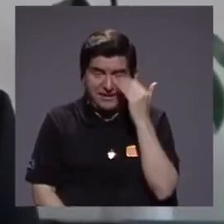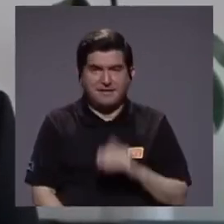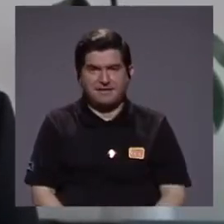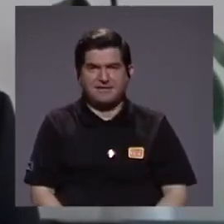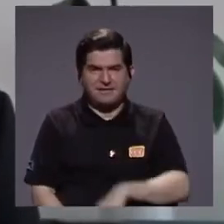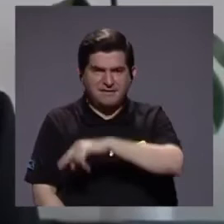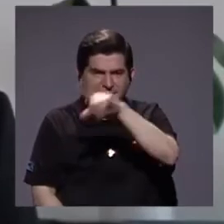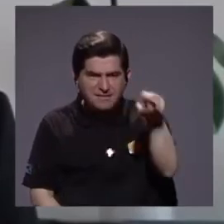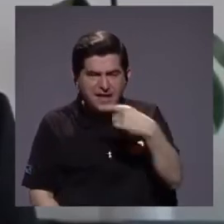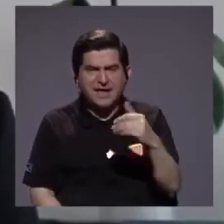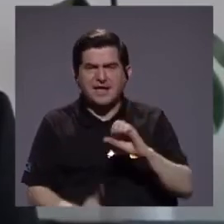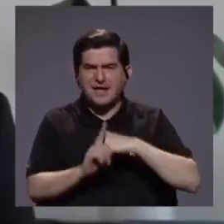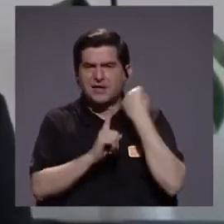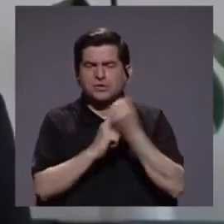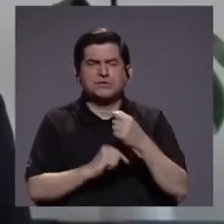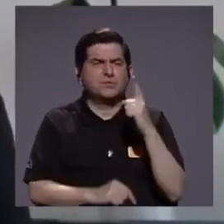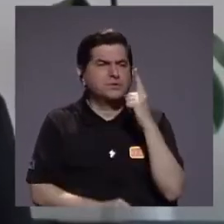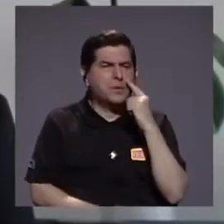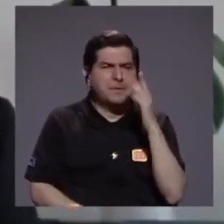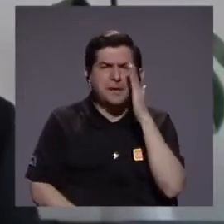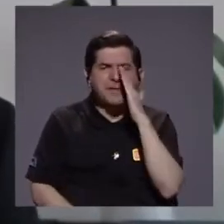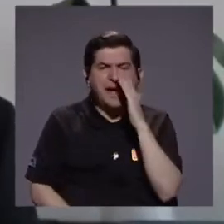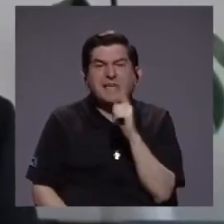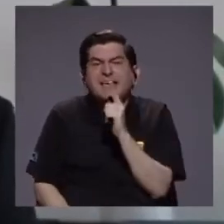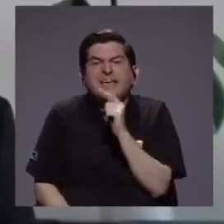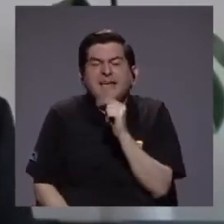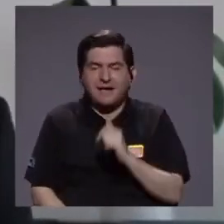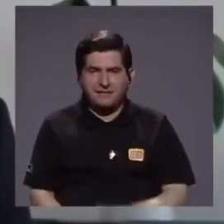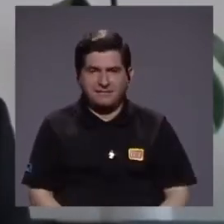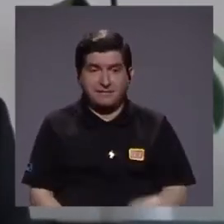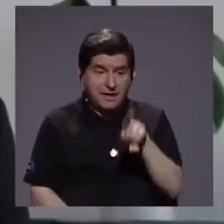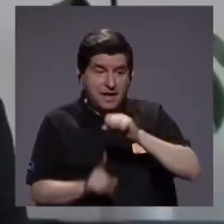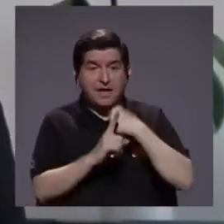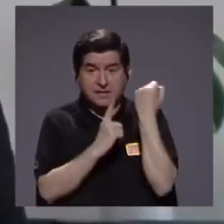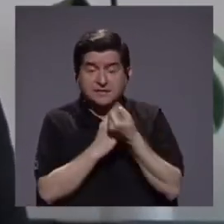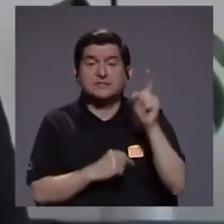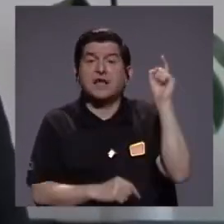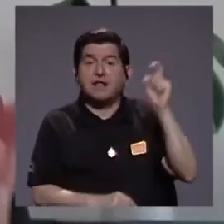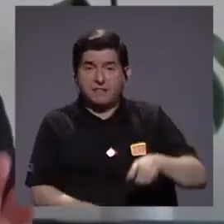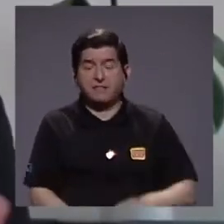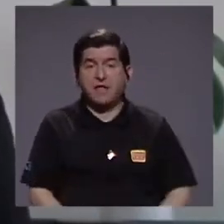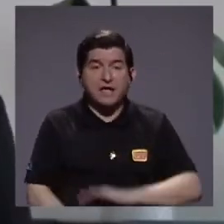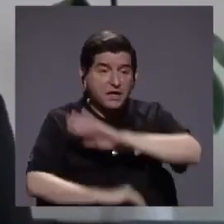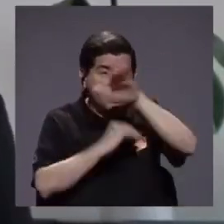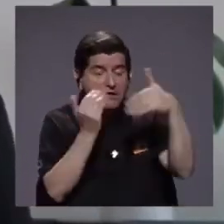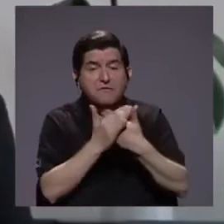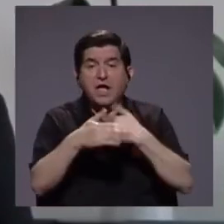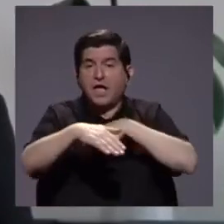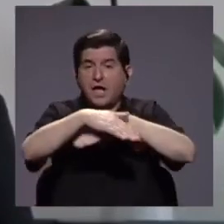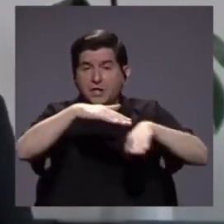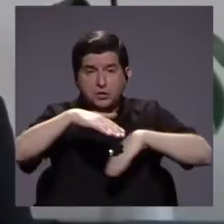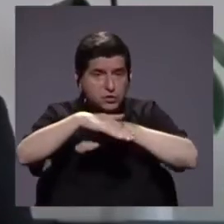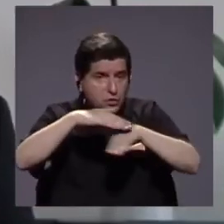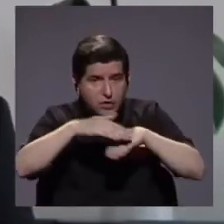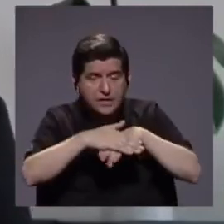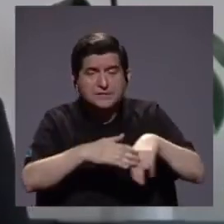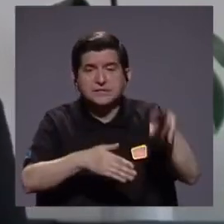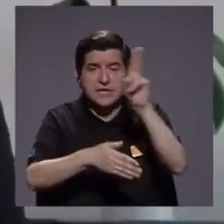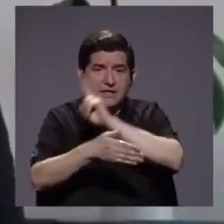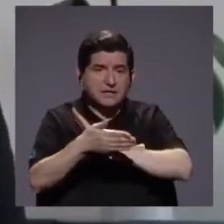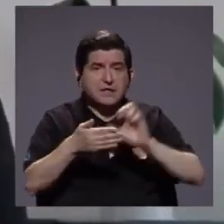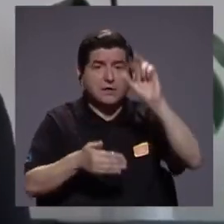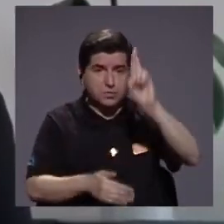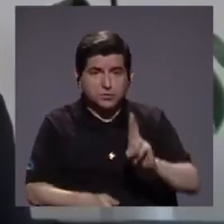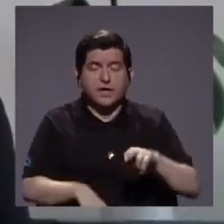quienes tienen la condición de padres y madres de familia. Ese censo evidentemente debería ser en todas las sedes y recintos de la universidad,